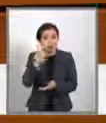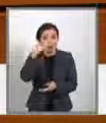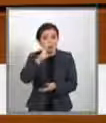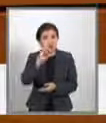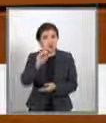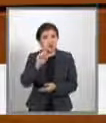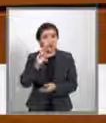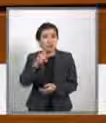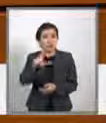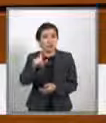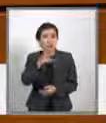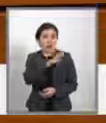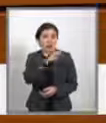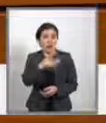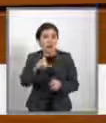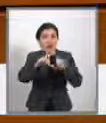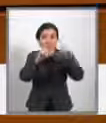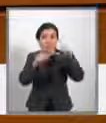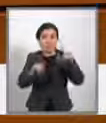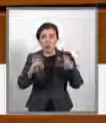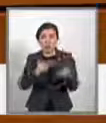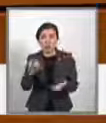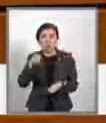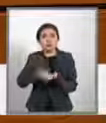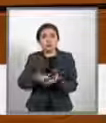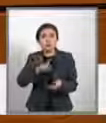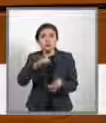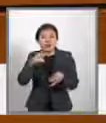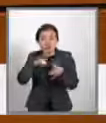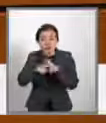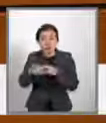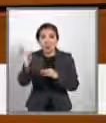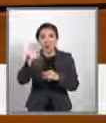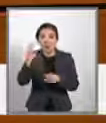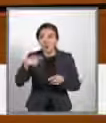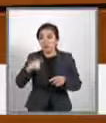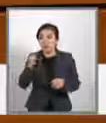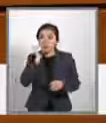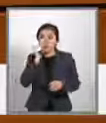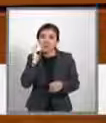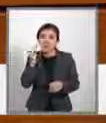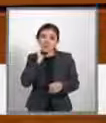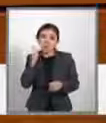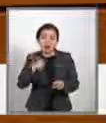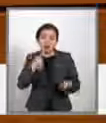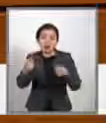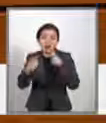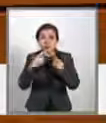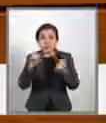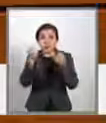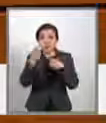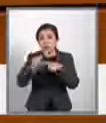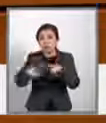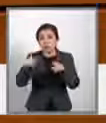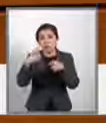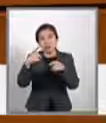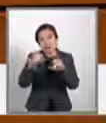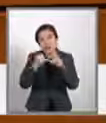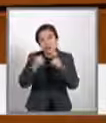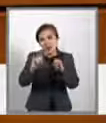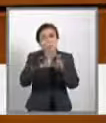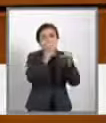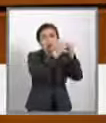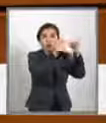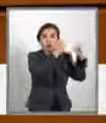Fiscalía General de la República entrará en vigor una vez que este Congreso haga la declaratoria de autonomía del